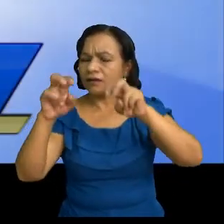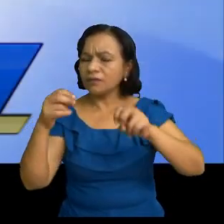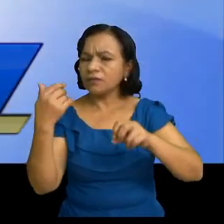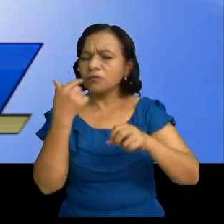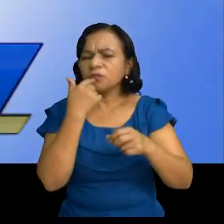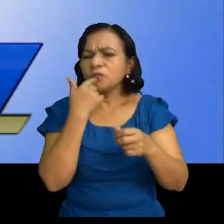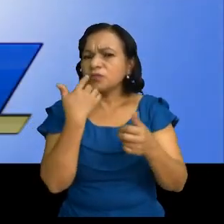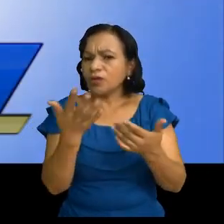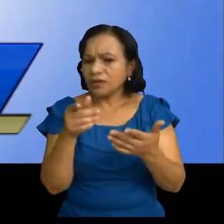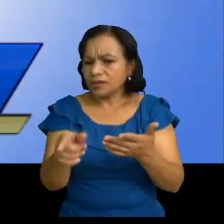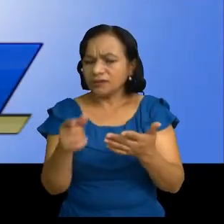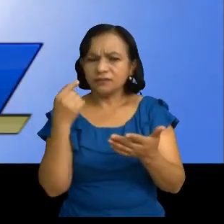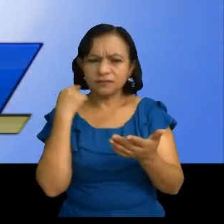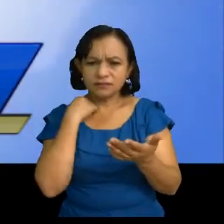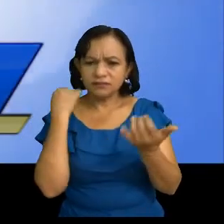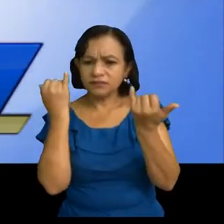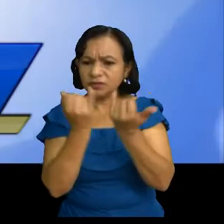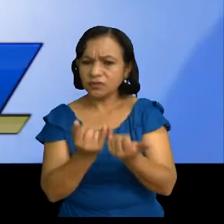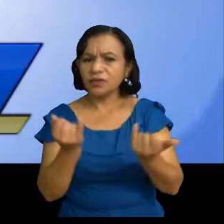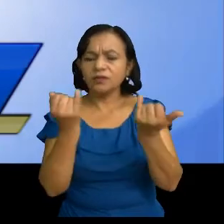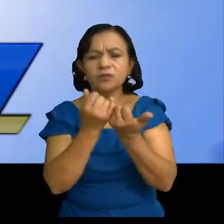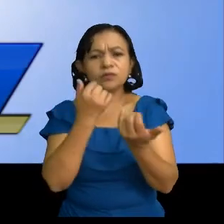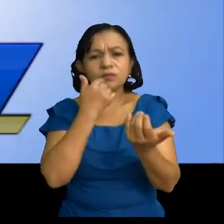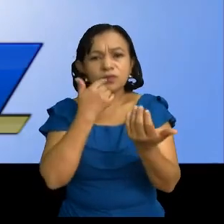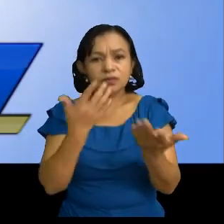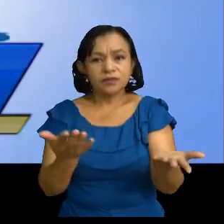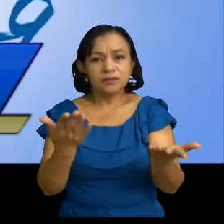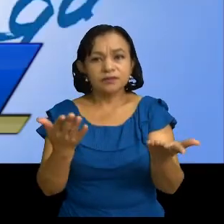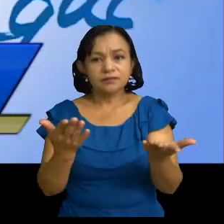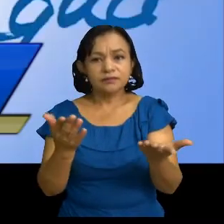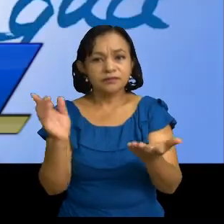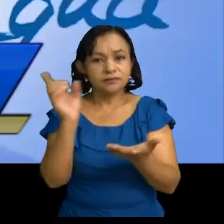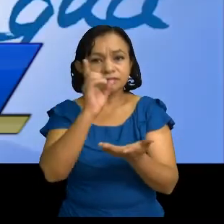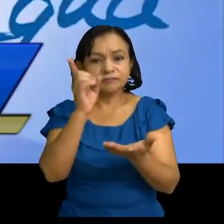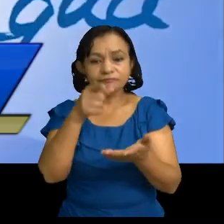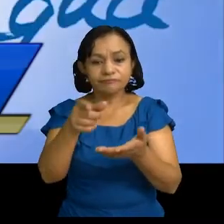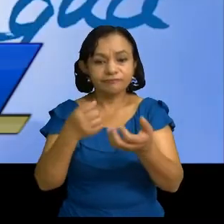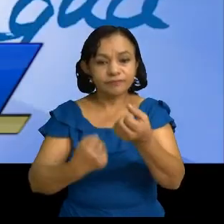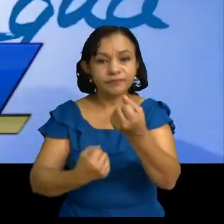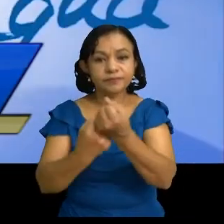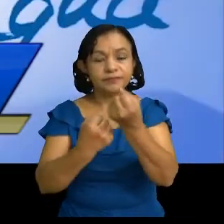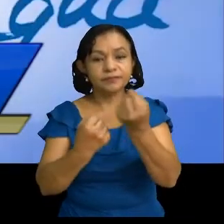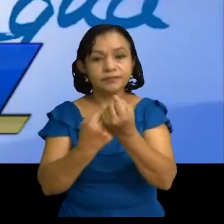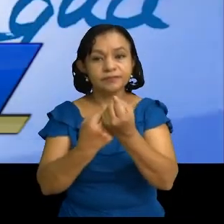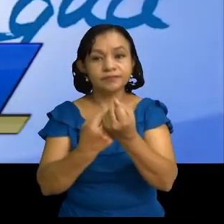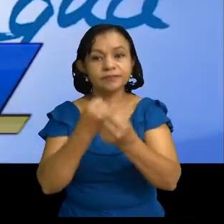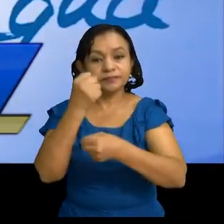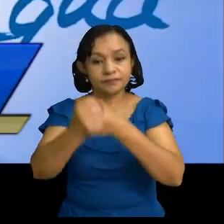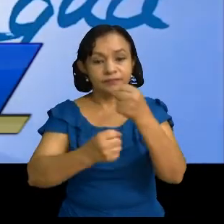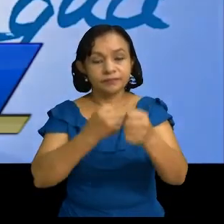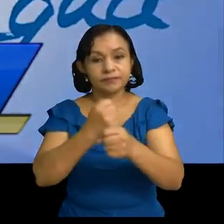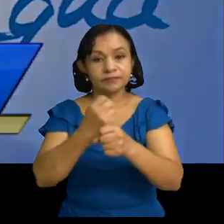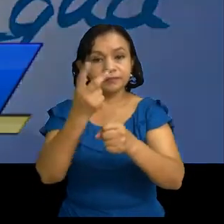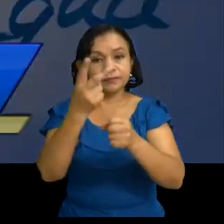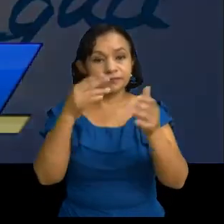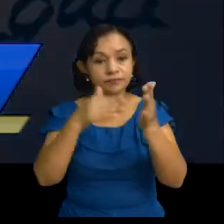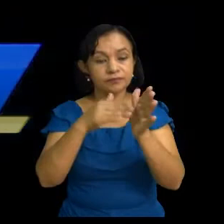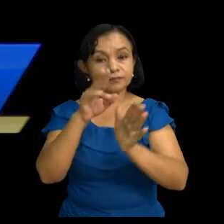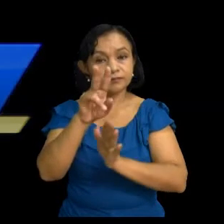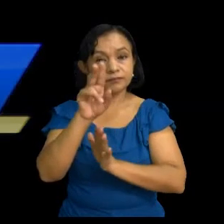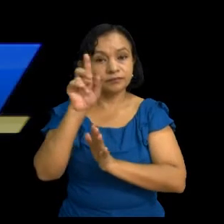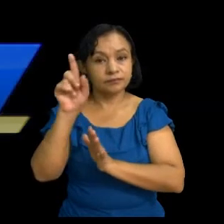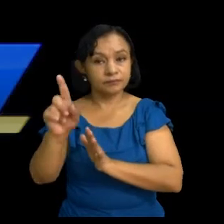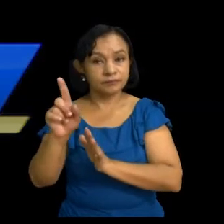exacto cuáles han sido esas causas y dónde tenemos que fortalecer para el próximo año porque este año se